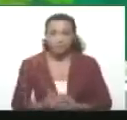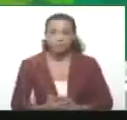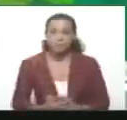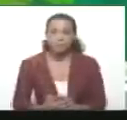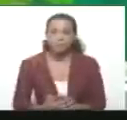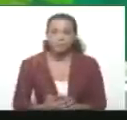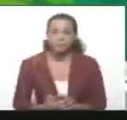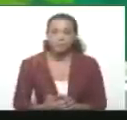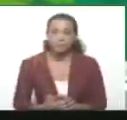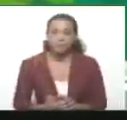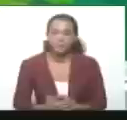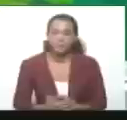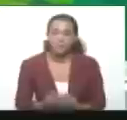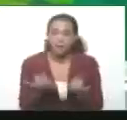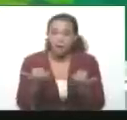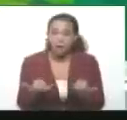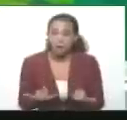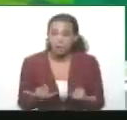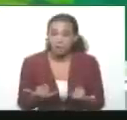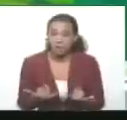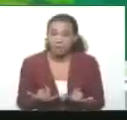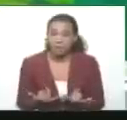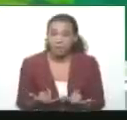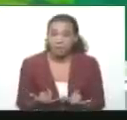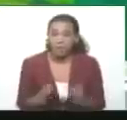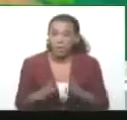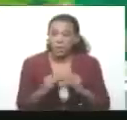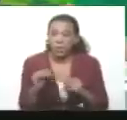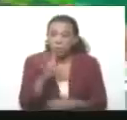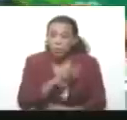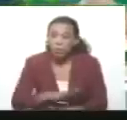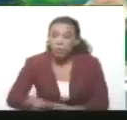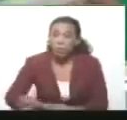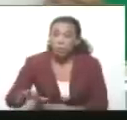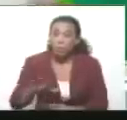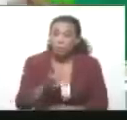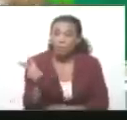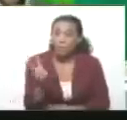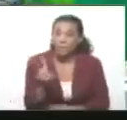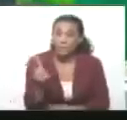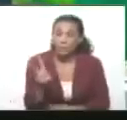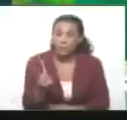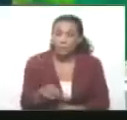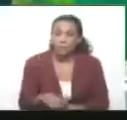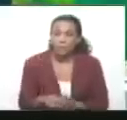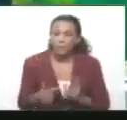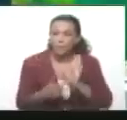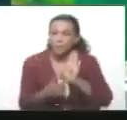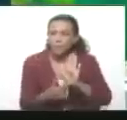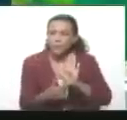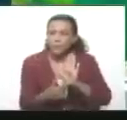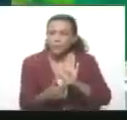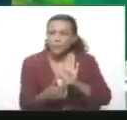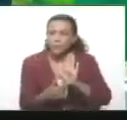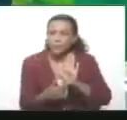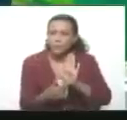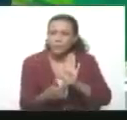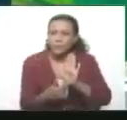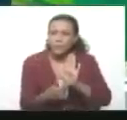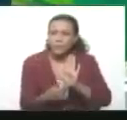y lo que es todo el territorio de Venezuela Aquí está el mapa de